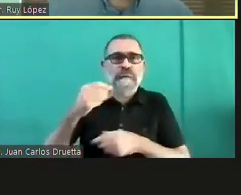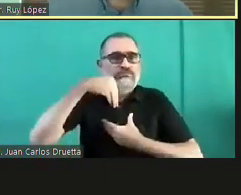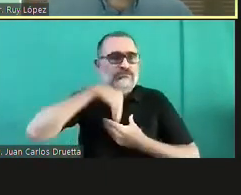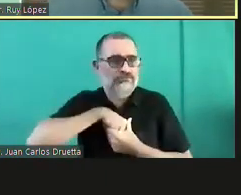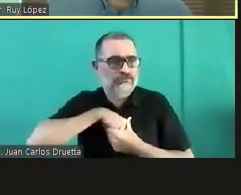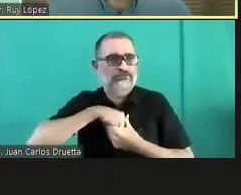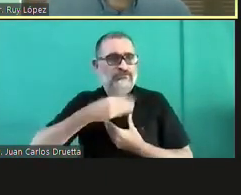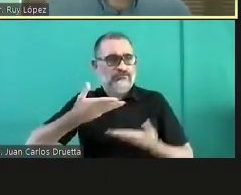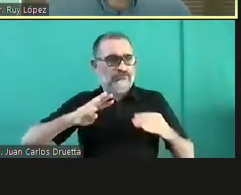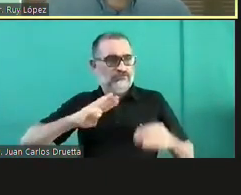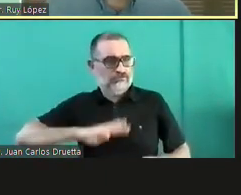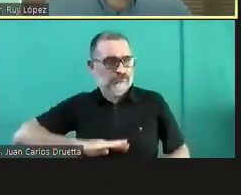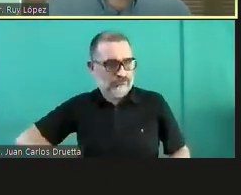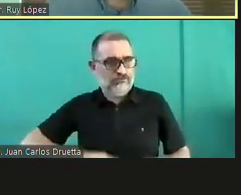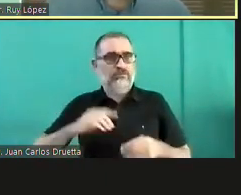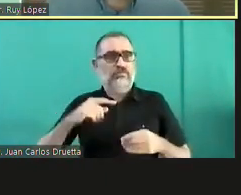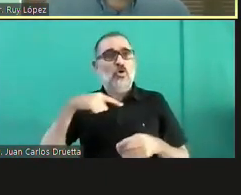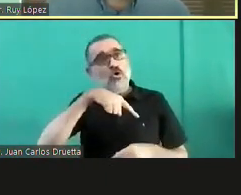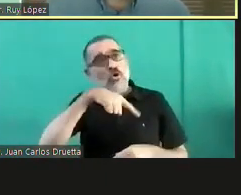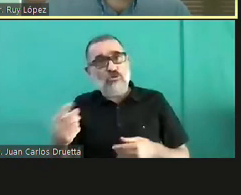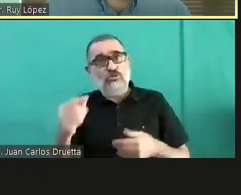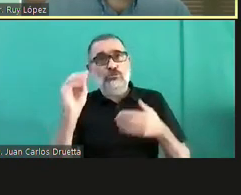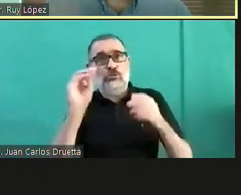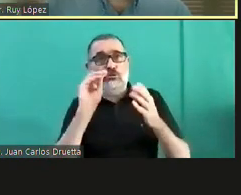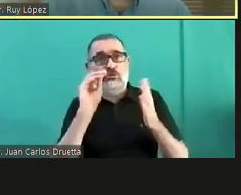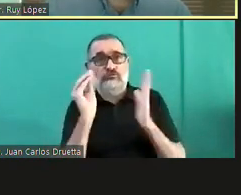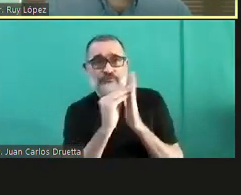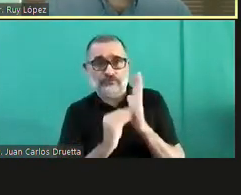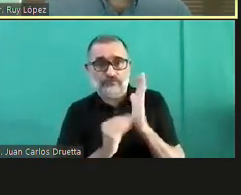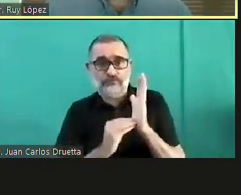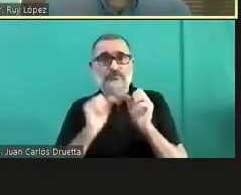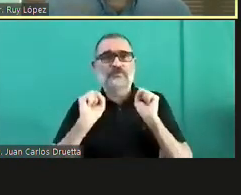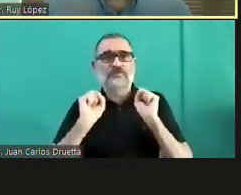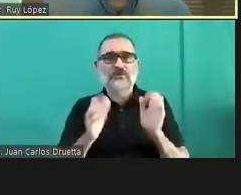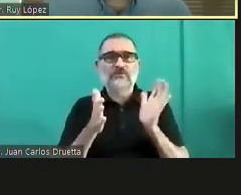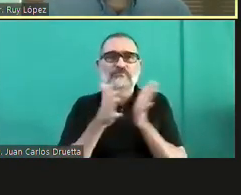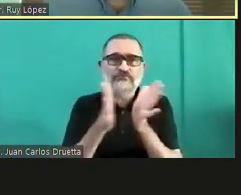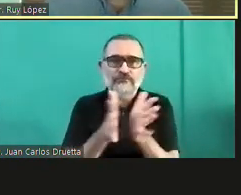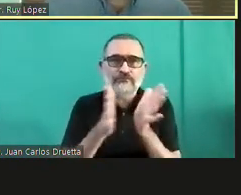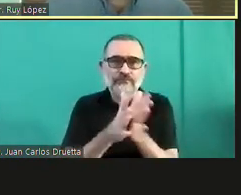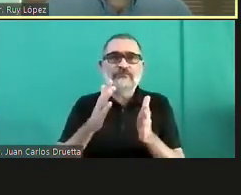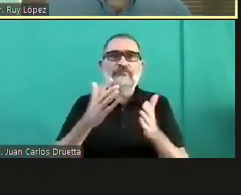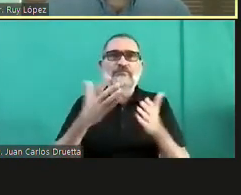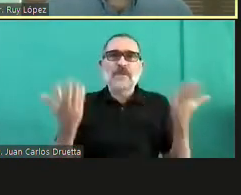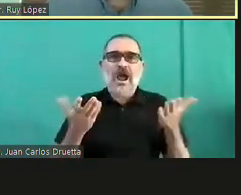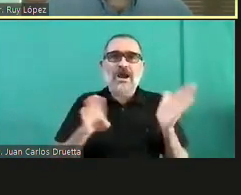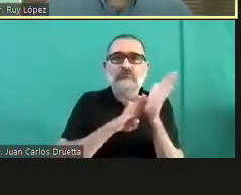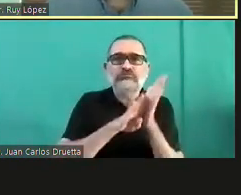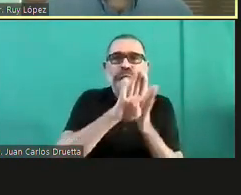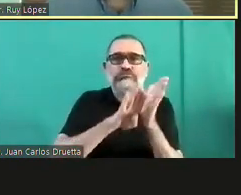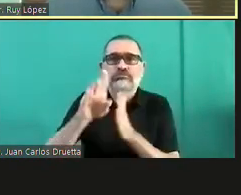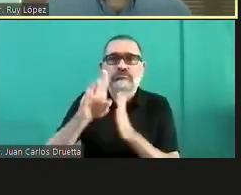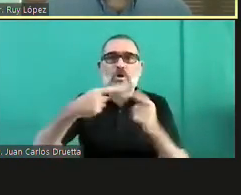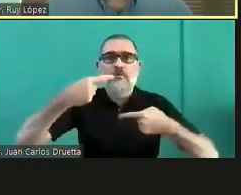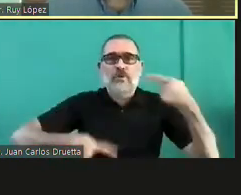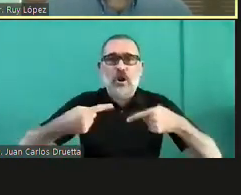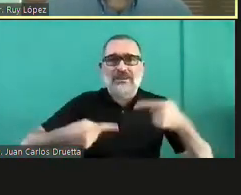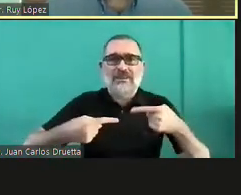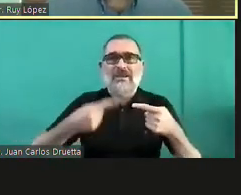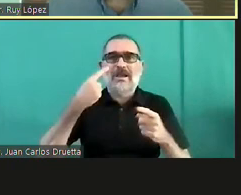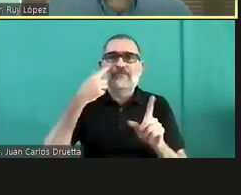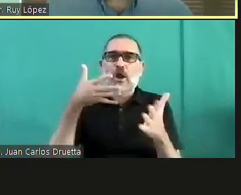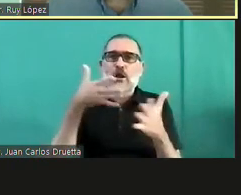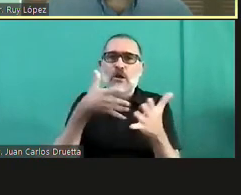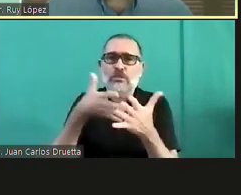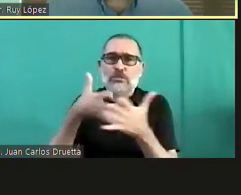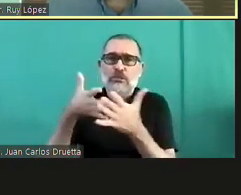bueno más o menos en mayo del 2020 es también un nuevo acuerdo de advertencia sanitaria en los